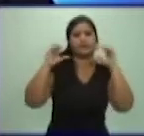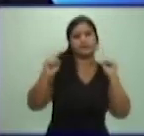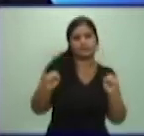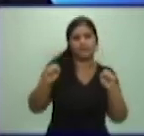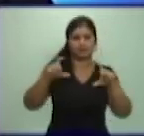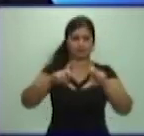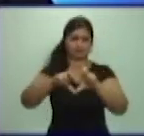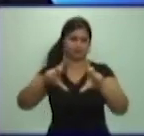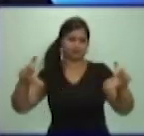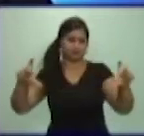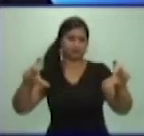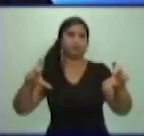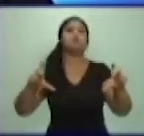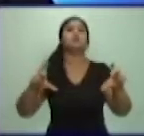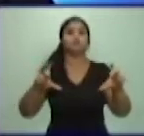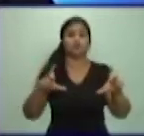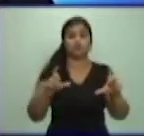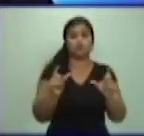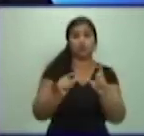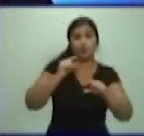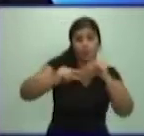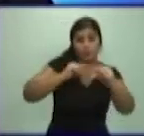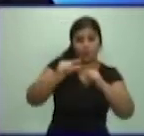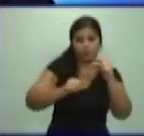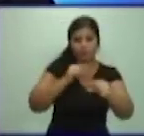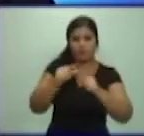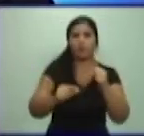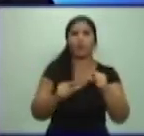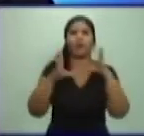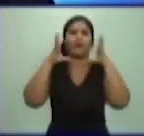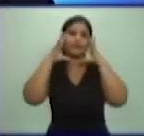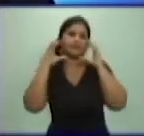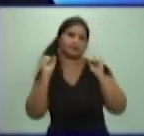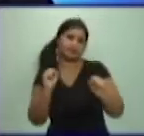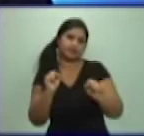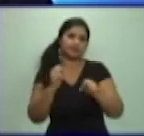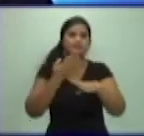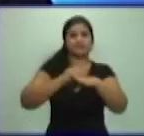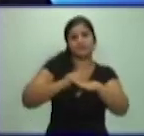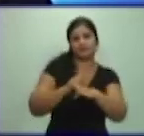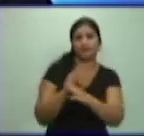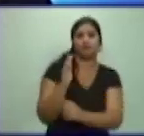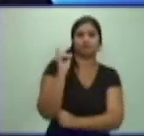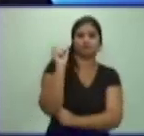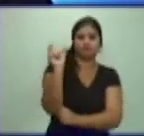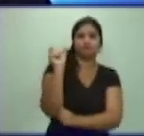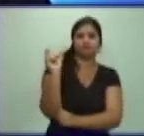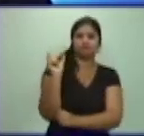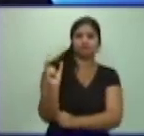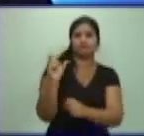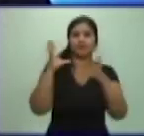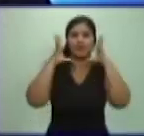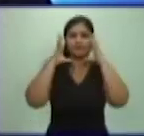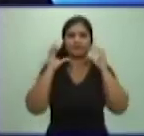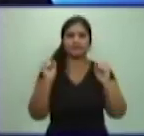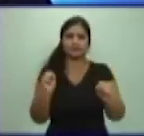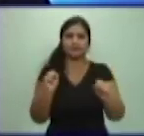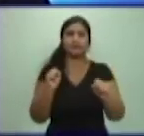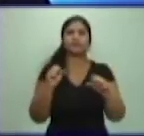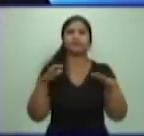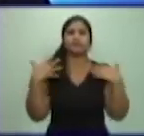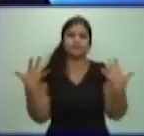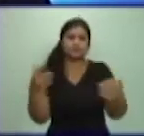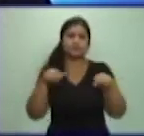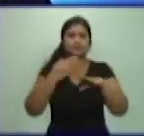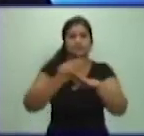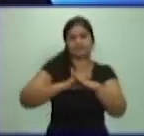ir desmembrando todas esas palabras, todas las ideas para poder comprender el mensaje y poder responder